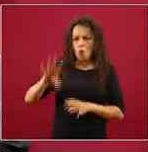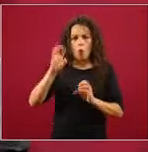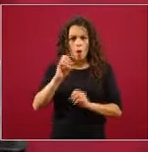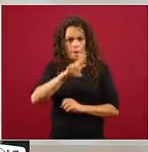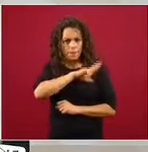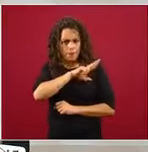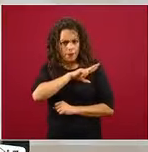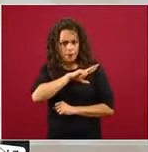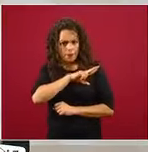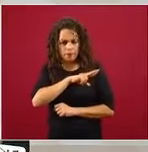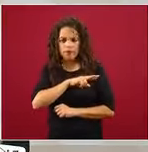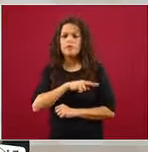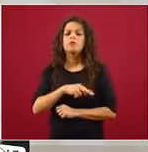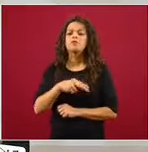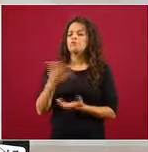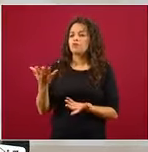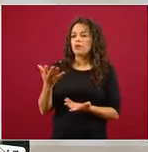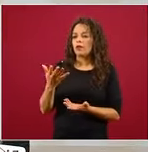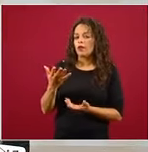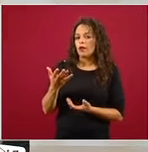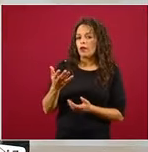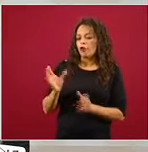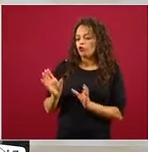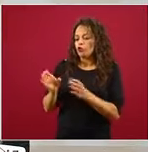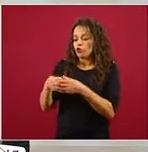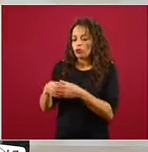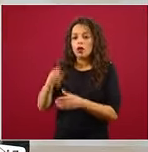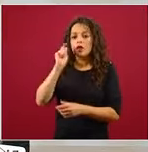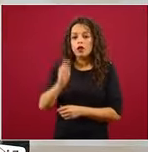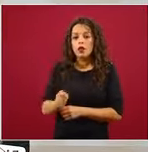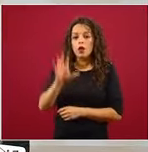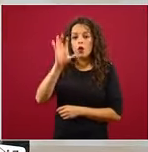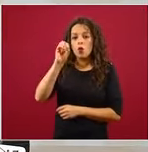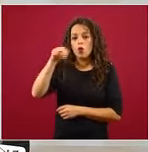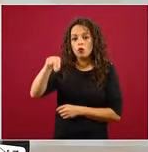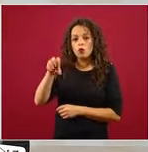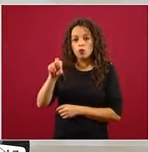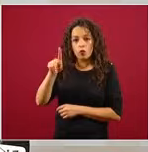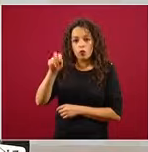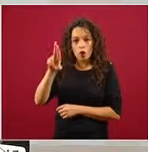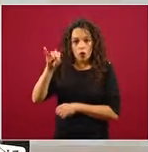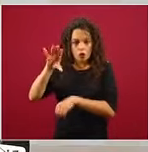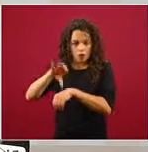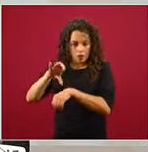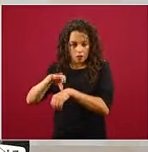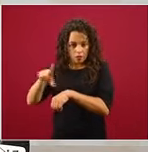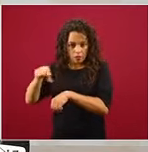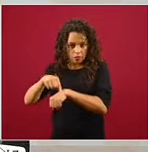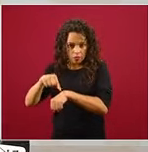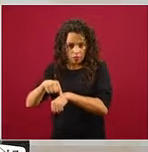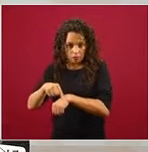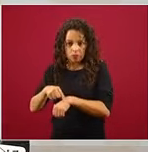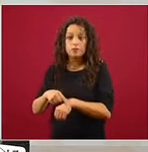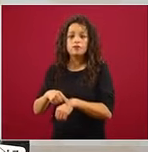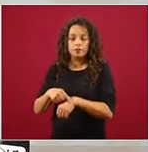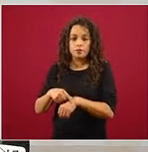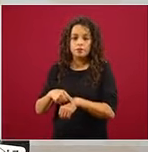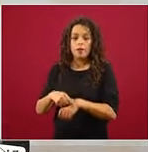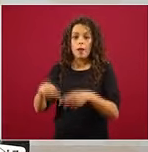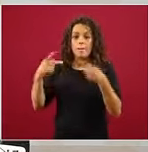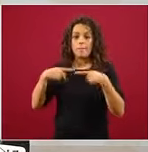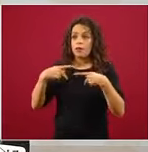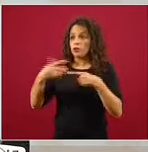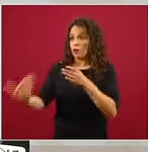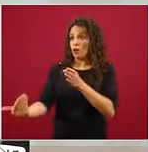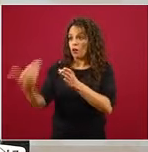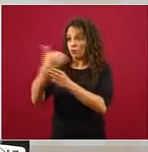de consultorios médicos, donde la persona médica recibe a una persona con fiebre y